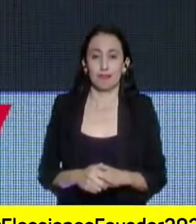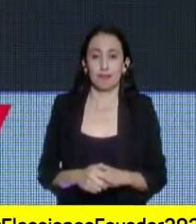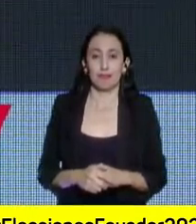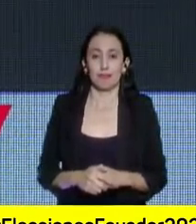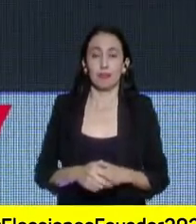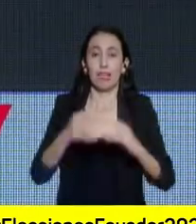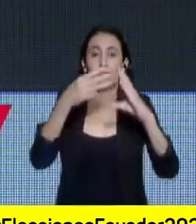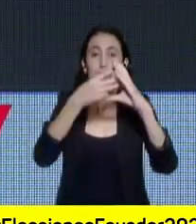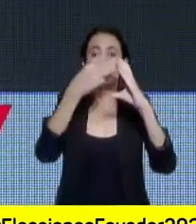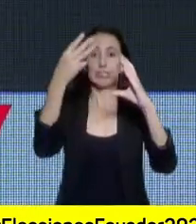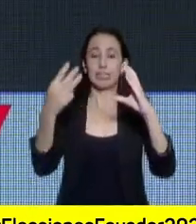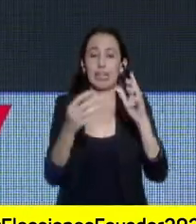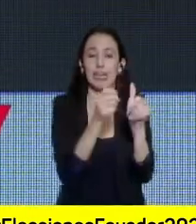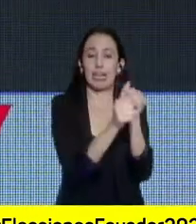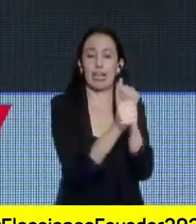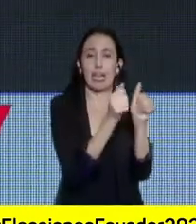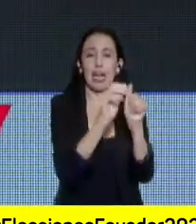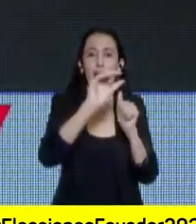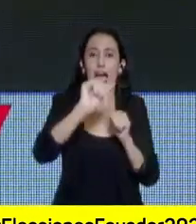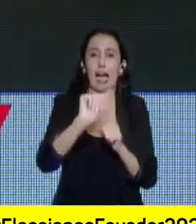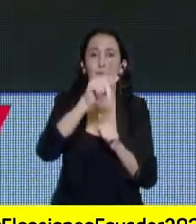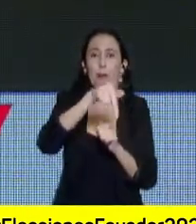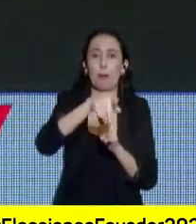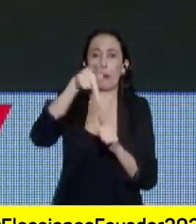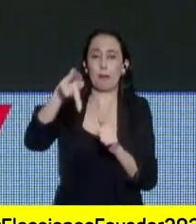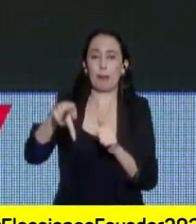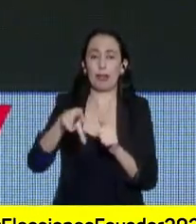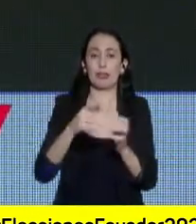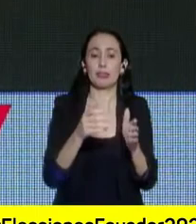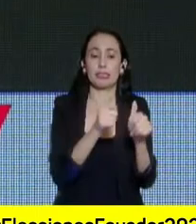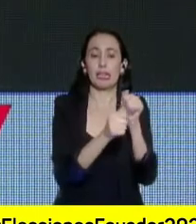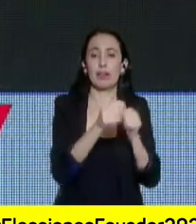CNE APP para teléfonos Android,